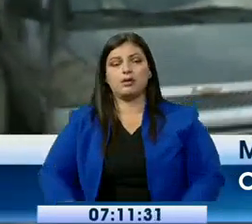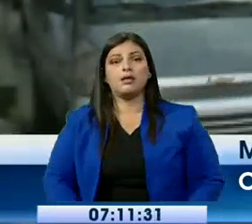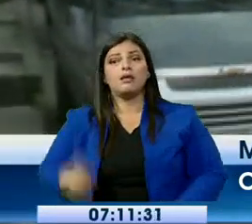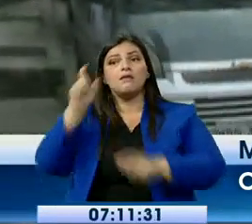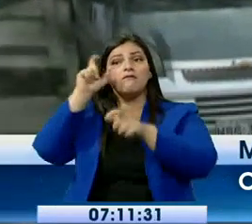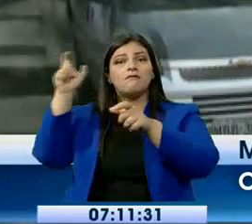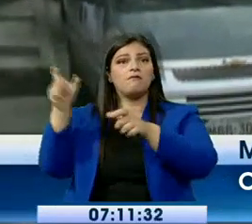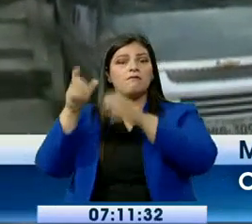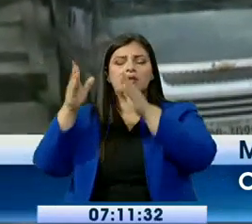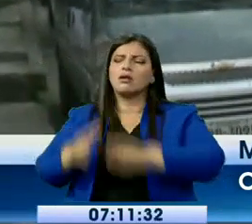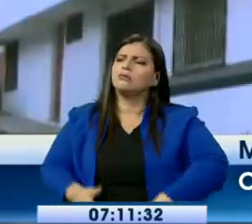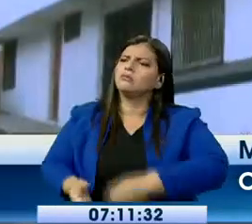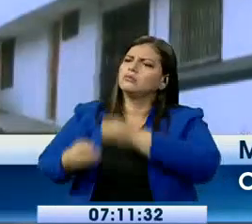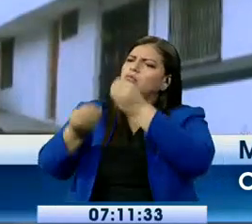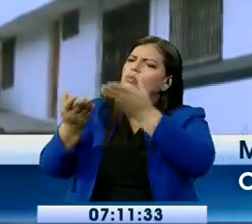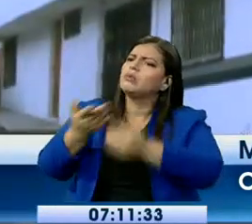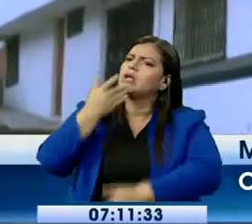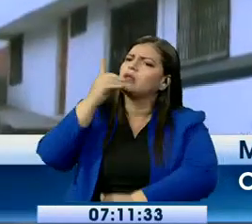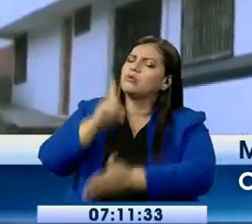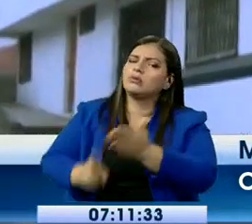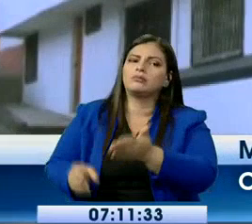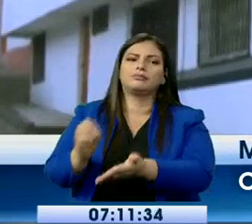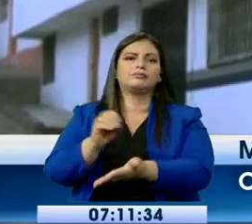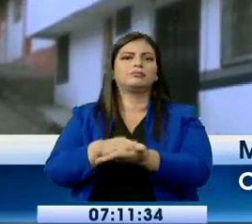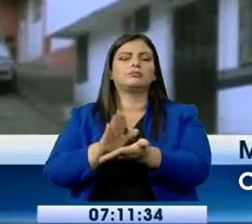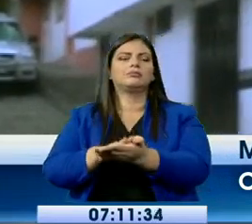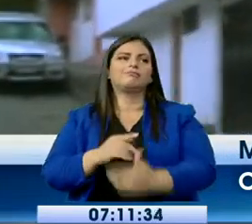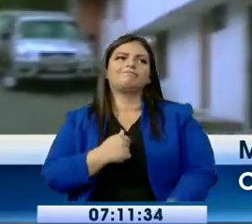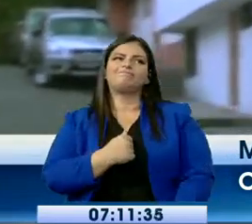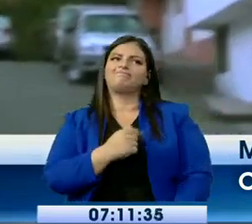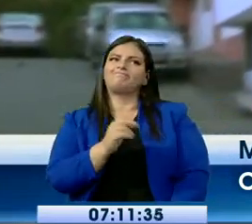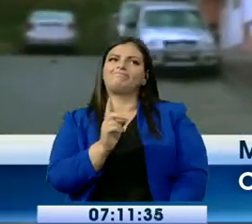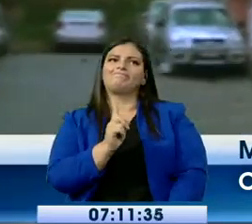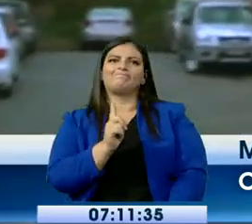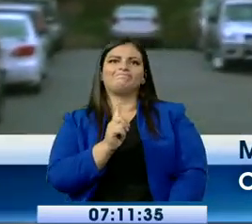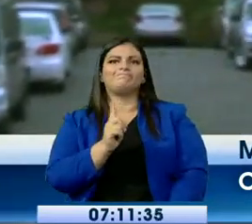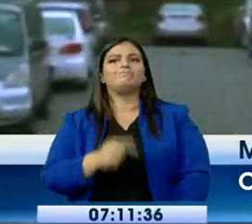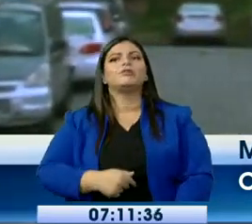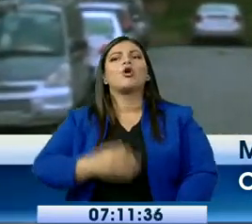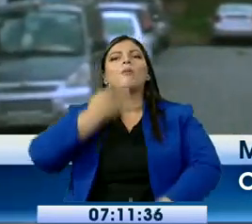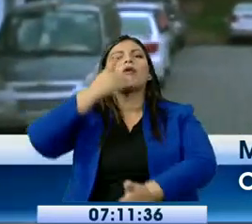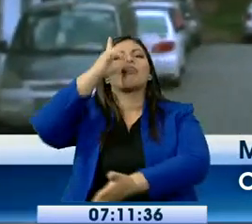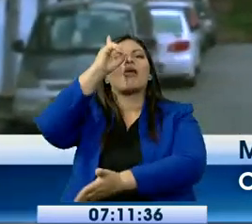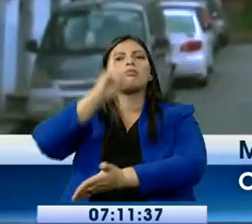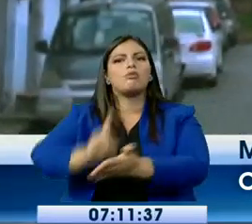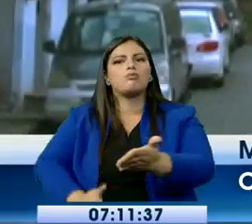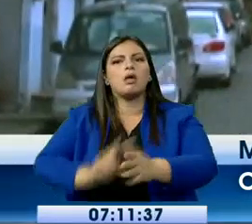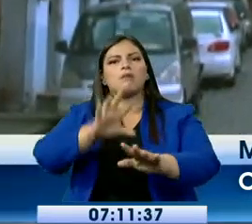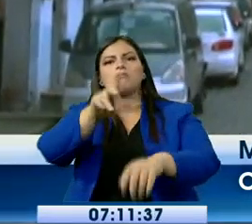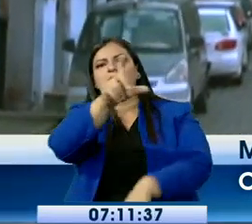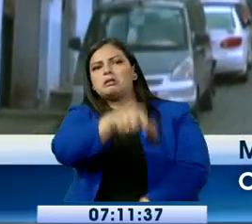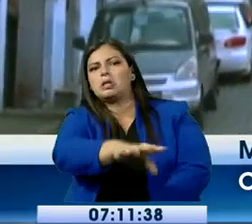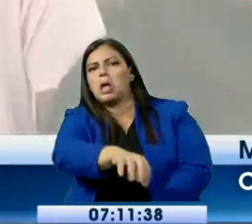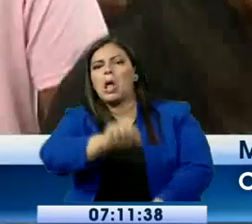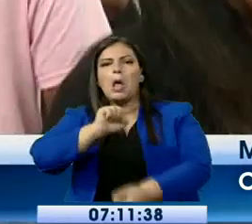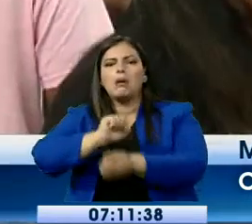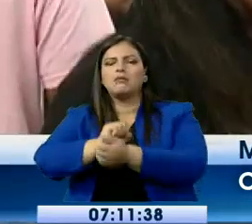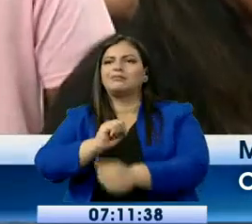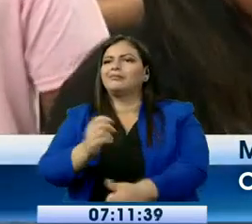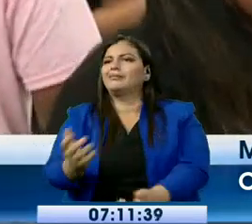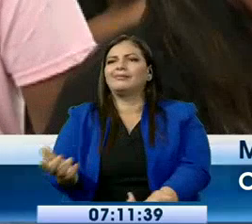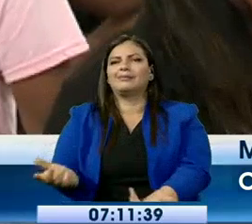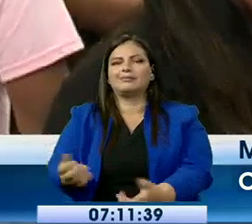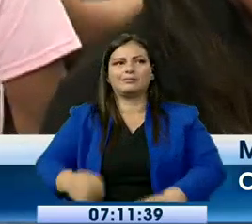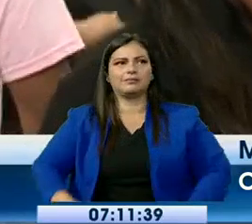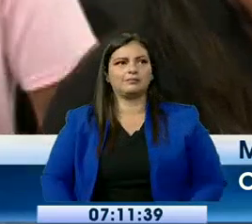alemán, que habrían sido llevados por funcionarios del municipio capitalino, aparentemente, para evaluarlos. Los perros han